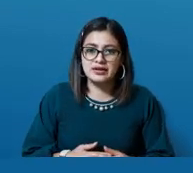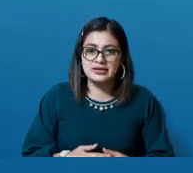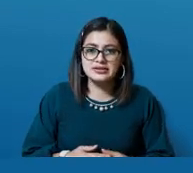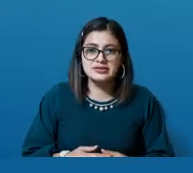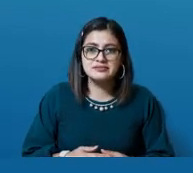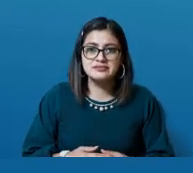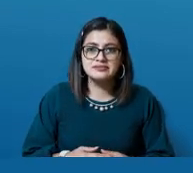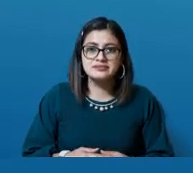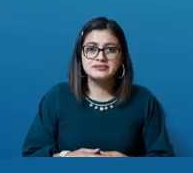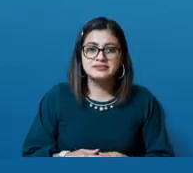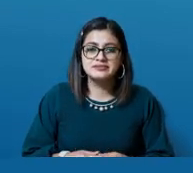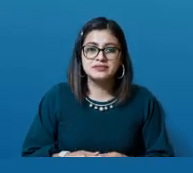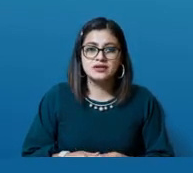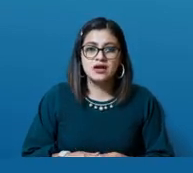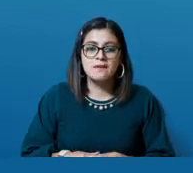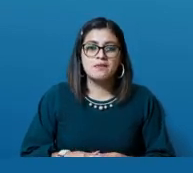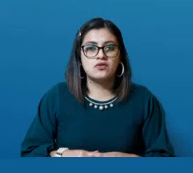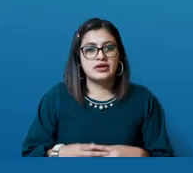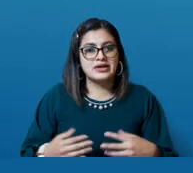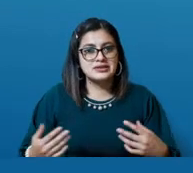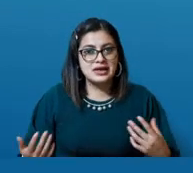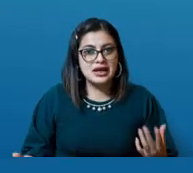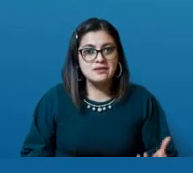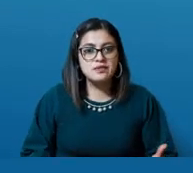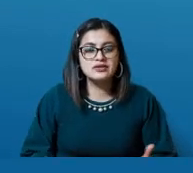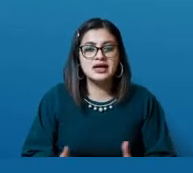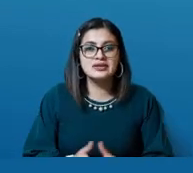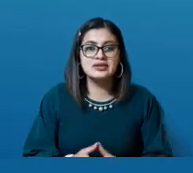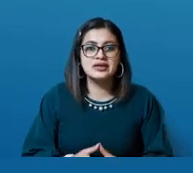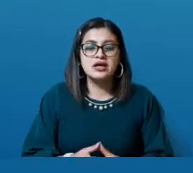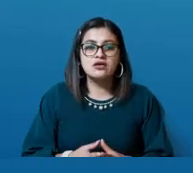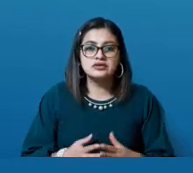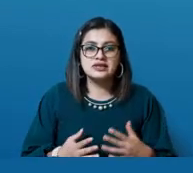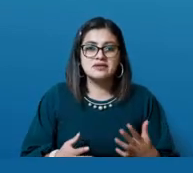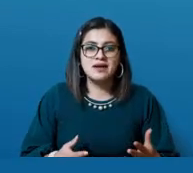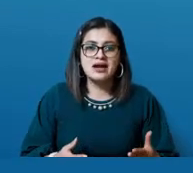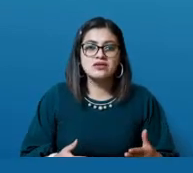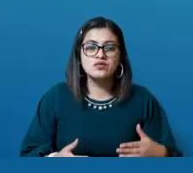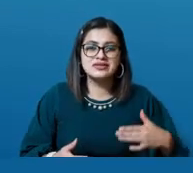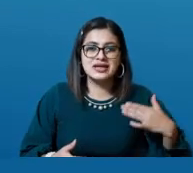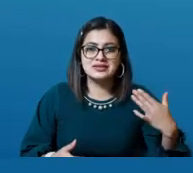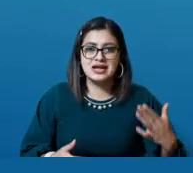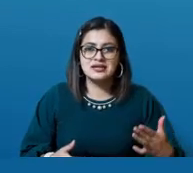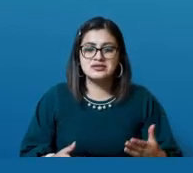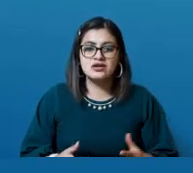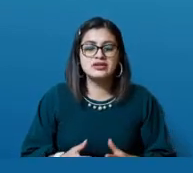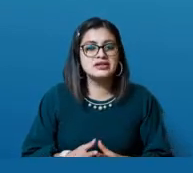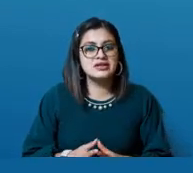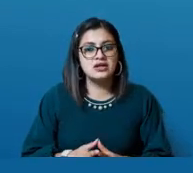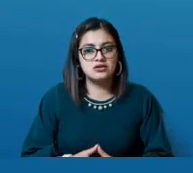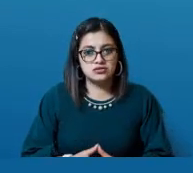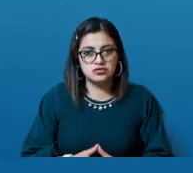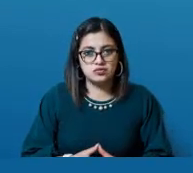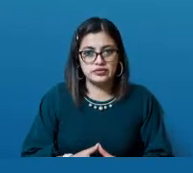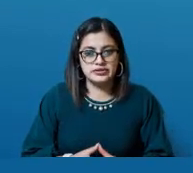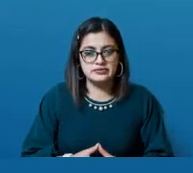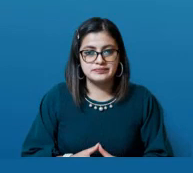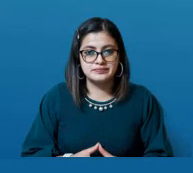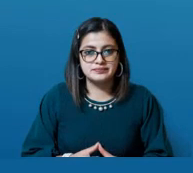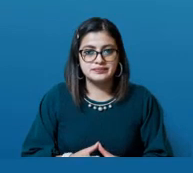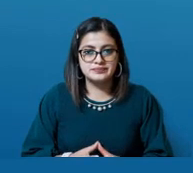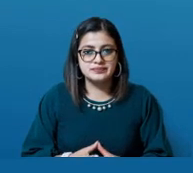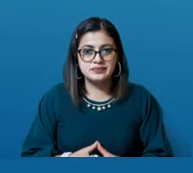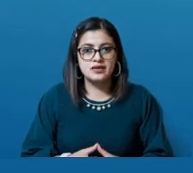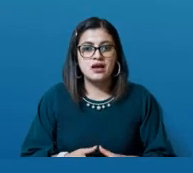nuestro país? ¿Por qué será importante conservar nuestras tradiciones y costumbres?